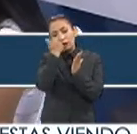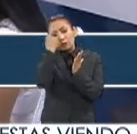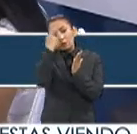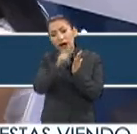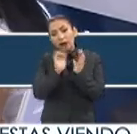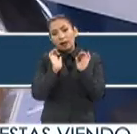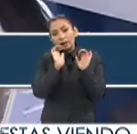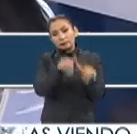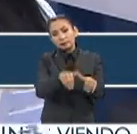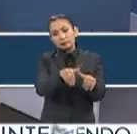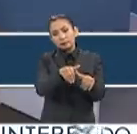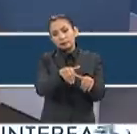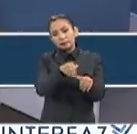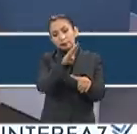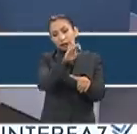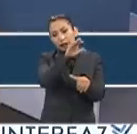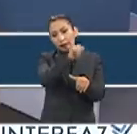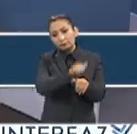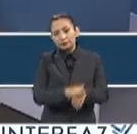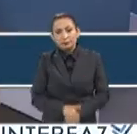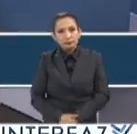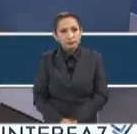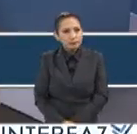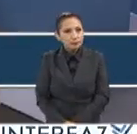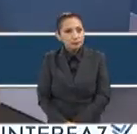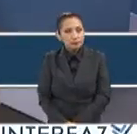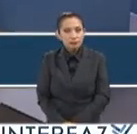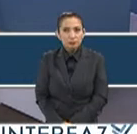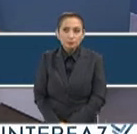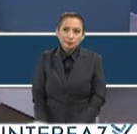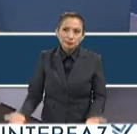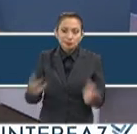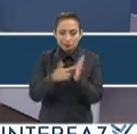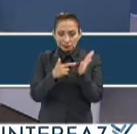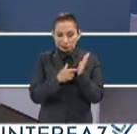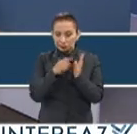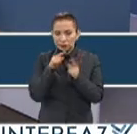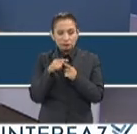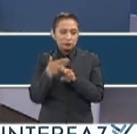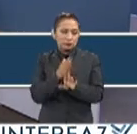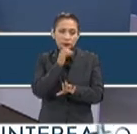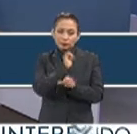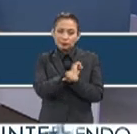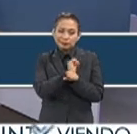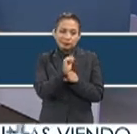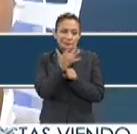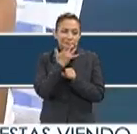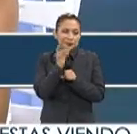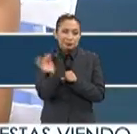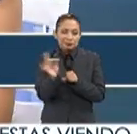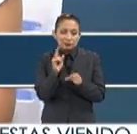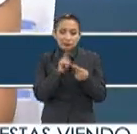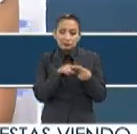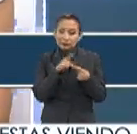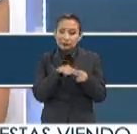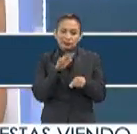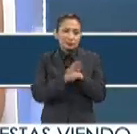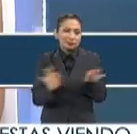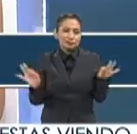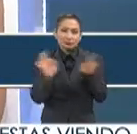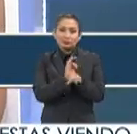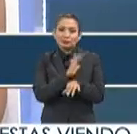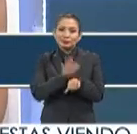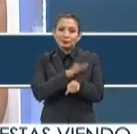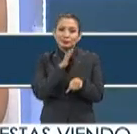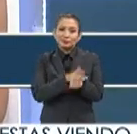poder acceder a una de estas becas? Pues los requisitos son muy sencillos. El primero, y yo creo que el más importante,